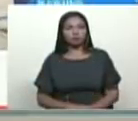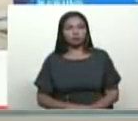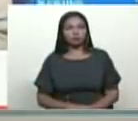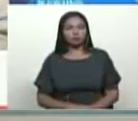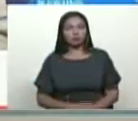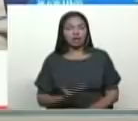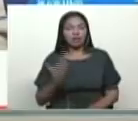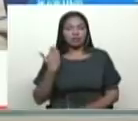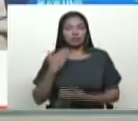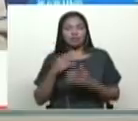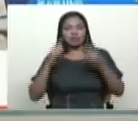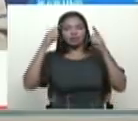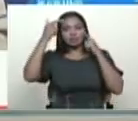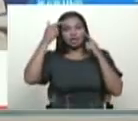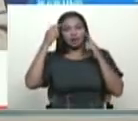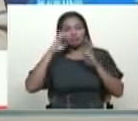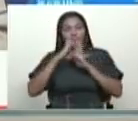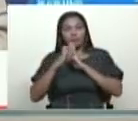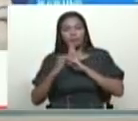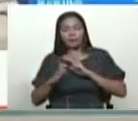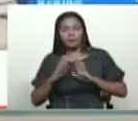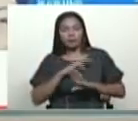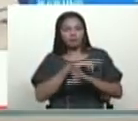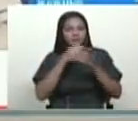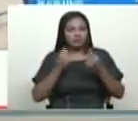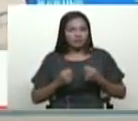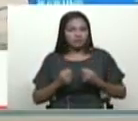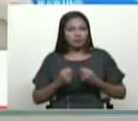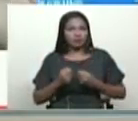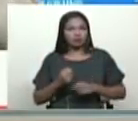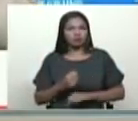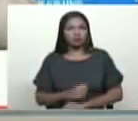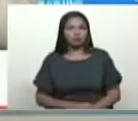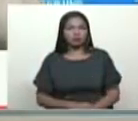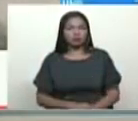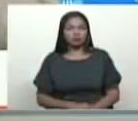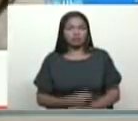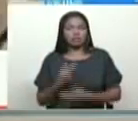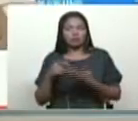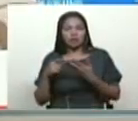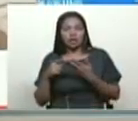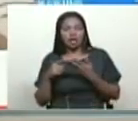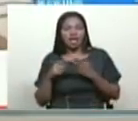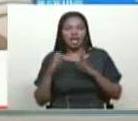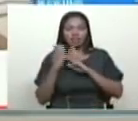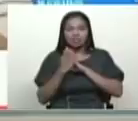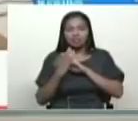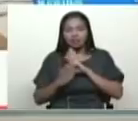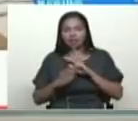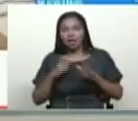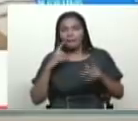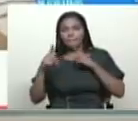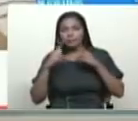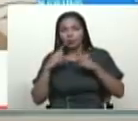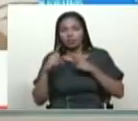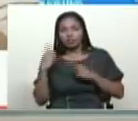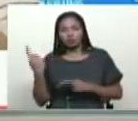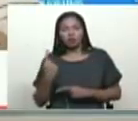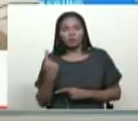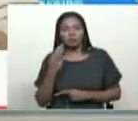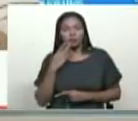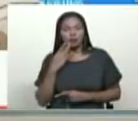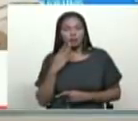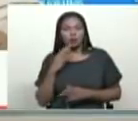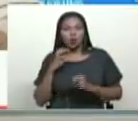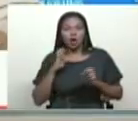Comandante Chávez diseñó una estrategia de poder. No cualquier estrategia política. No fue solo una estrategia